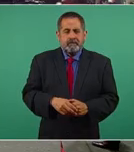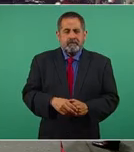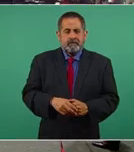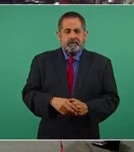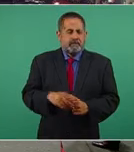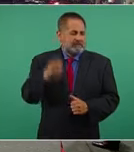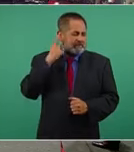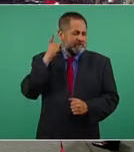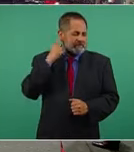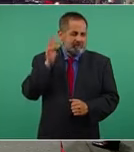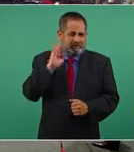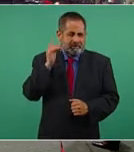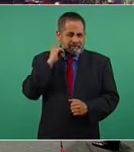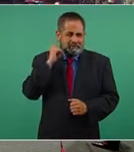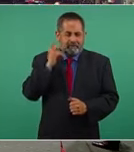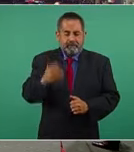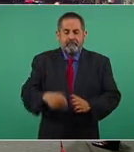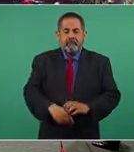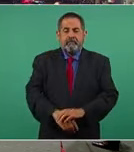han escuchado